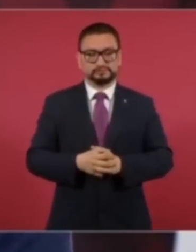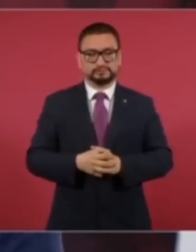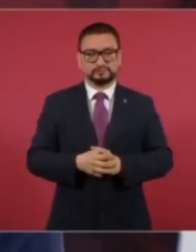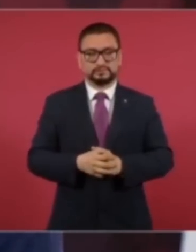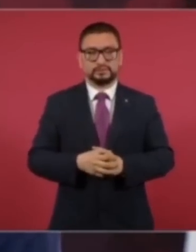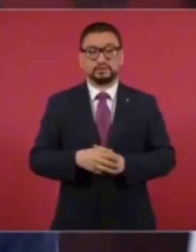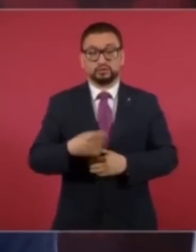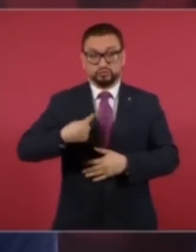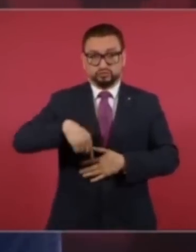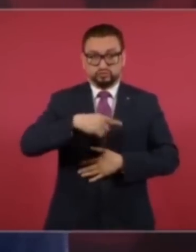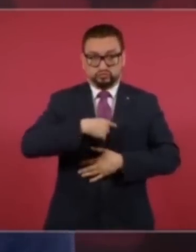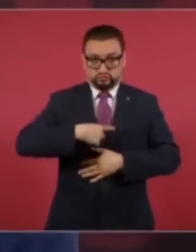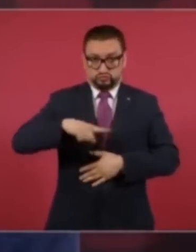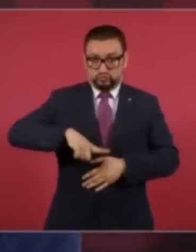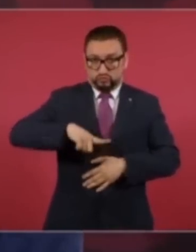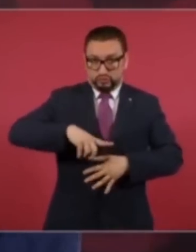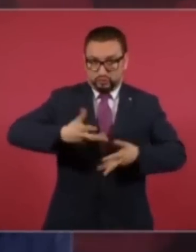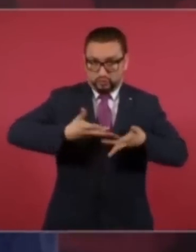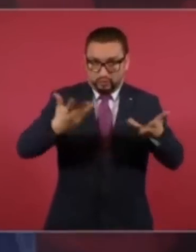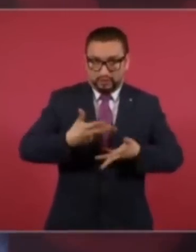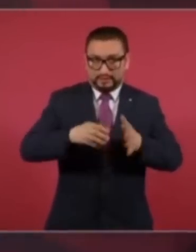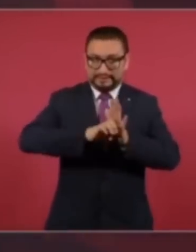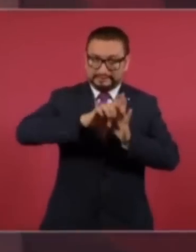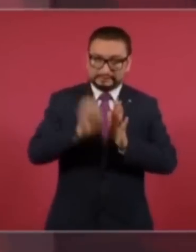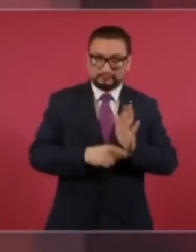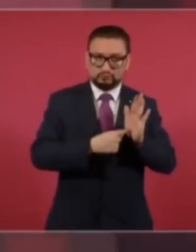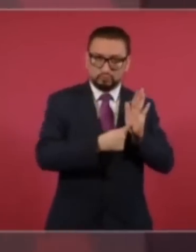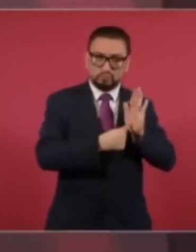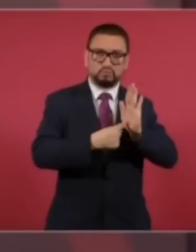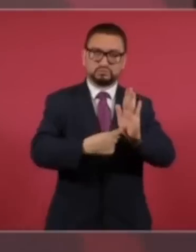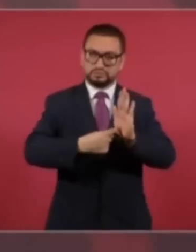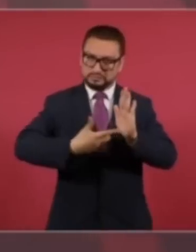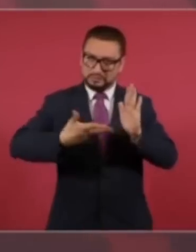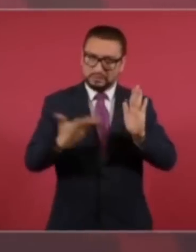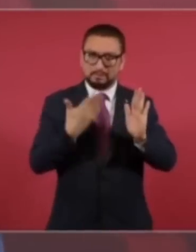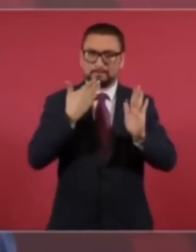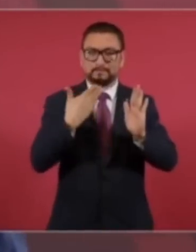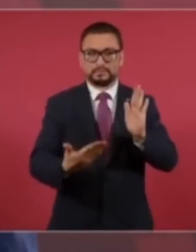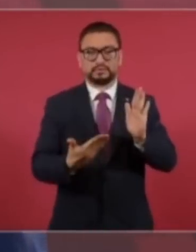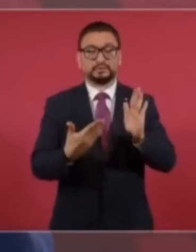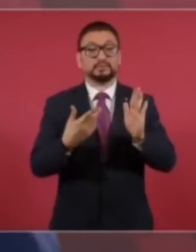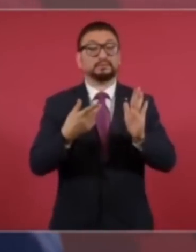con el ejemplo. Pero si